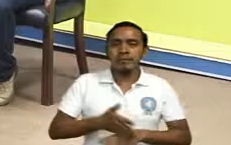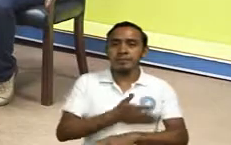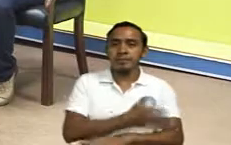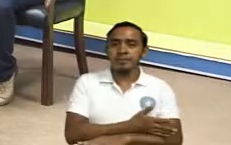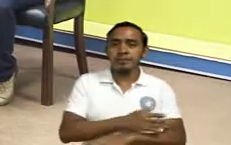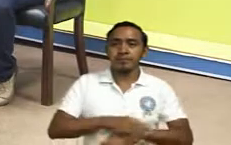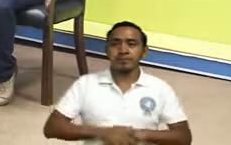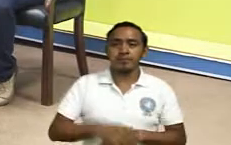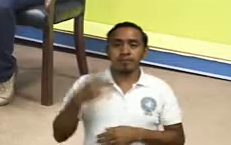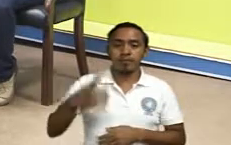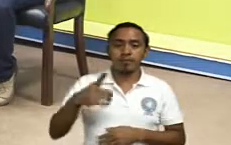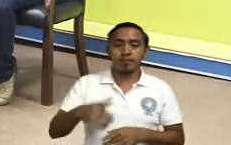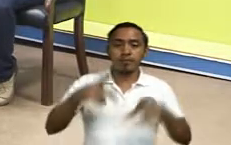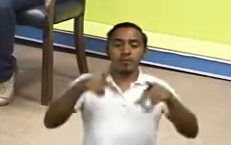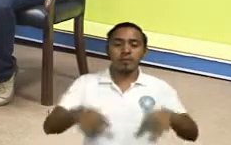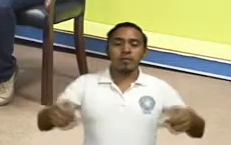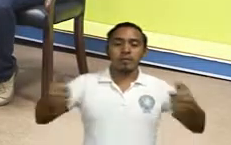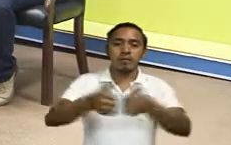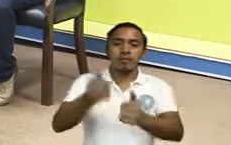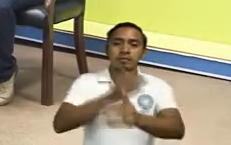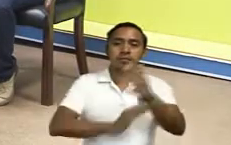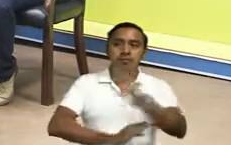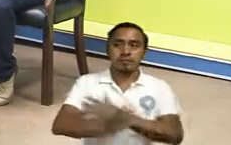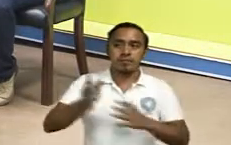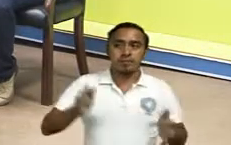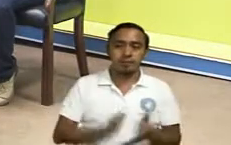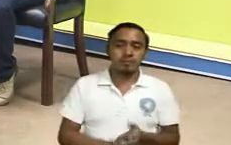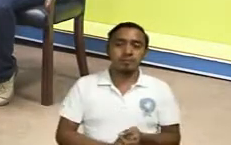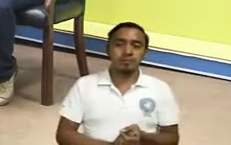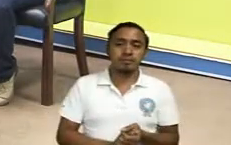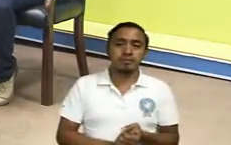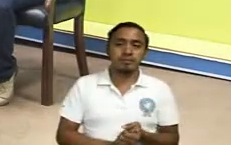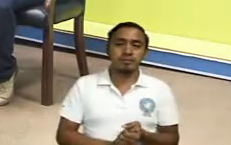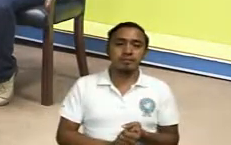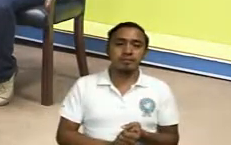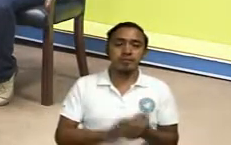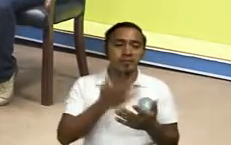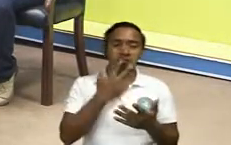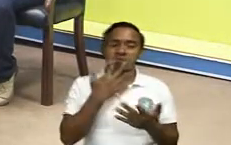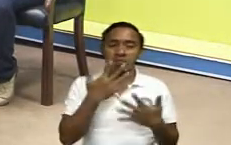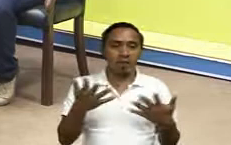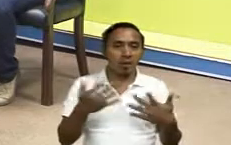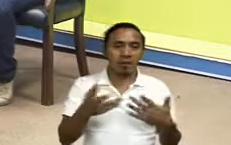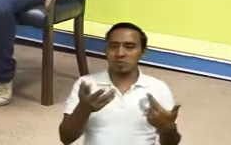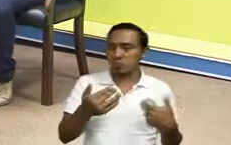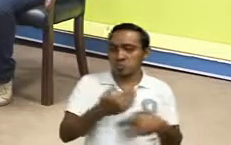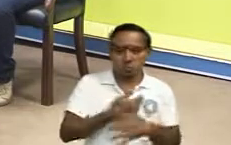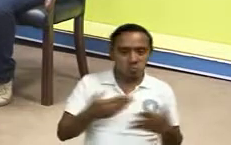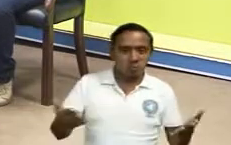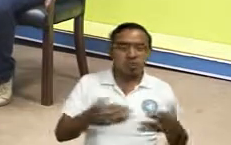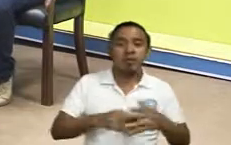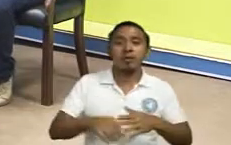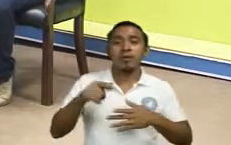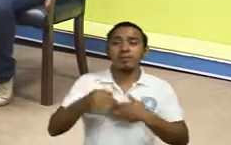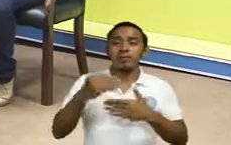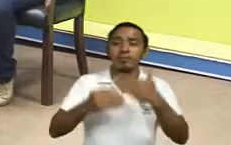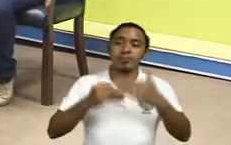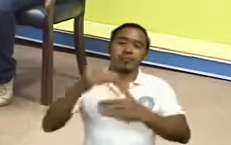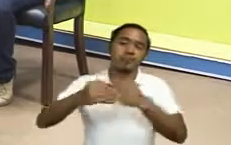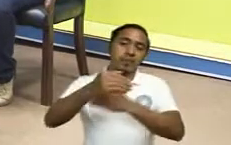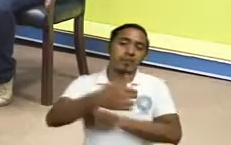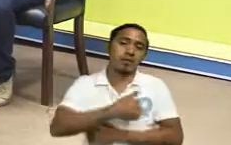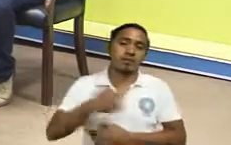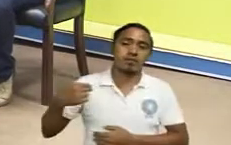anteriormente los derechos de las personas con discapacidad no se hacían valer, y bueno, esto fue todo un proceso que se